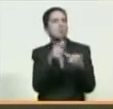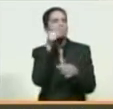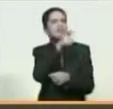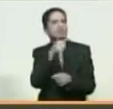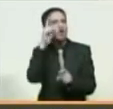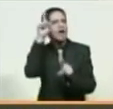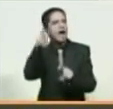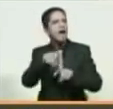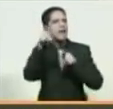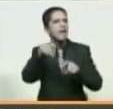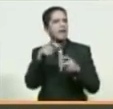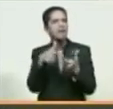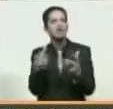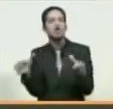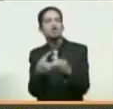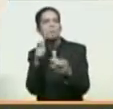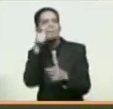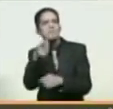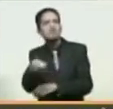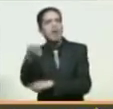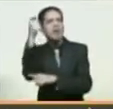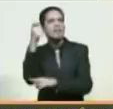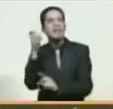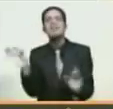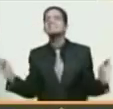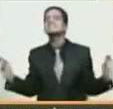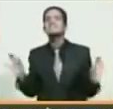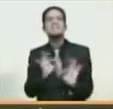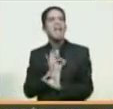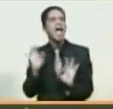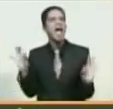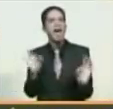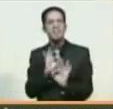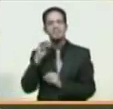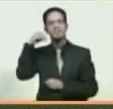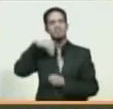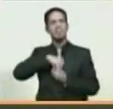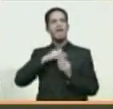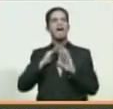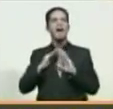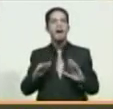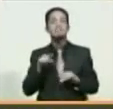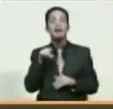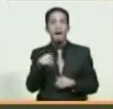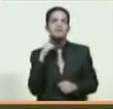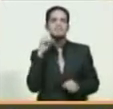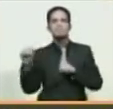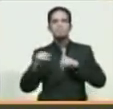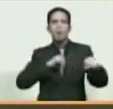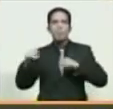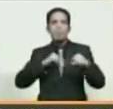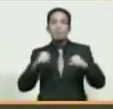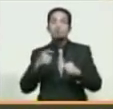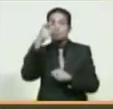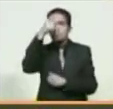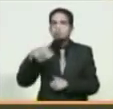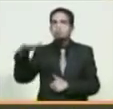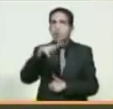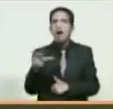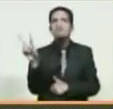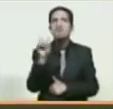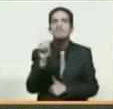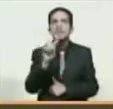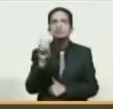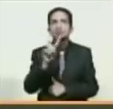los pescadores. No se quedó nadie por fuera, porque era la activación del pueblo